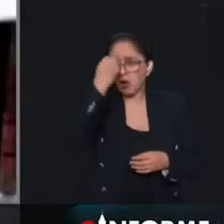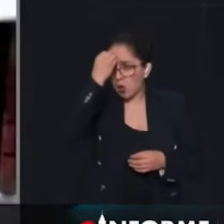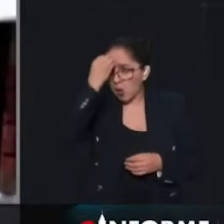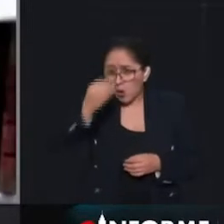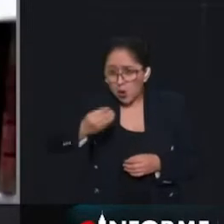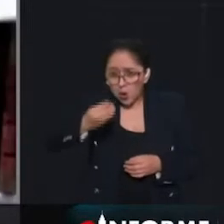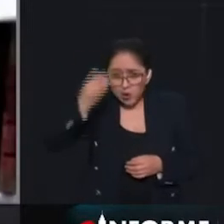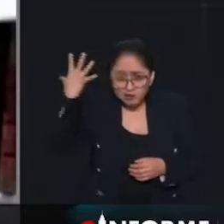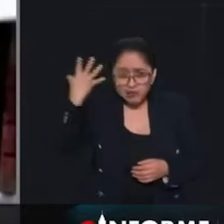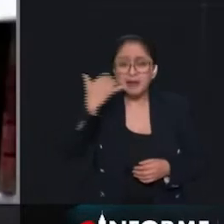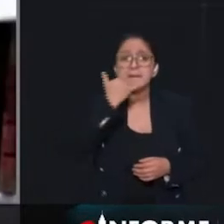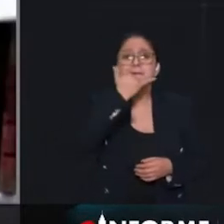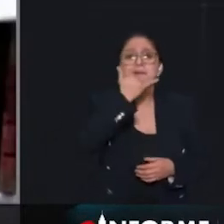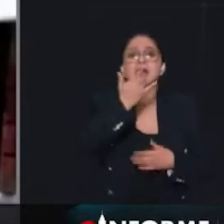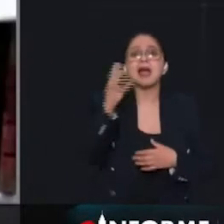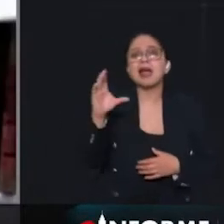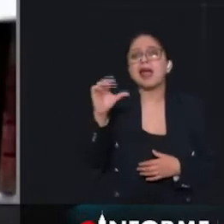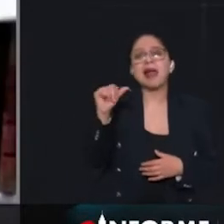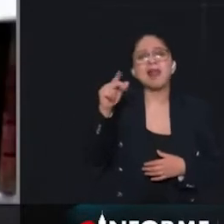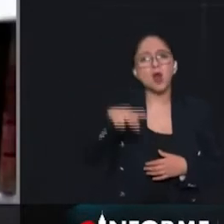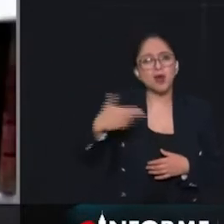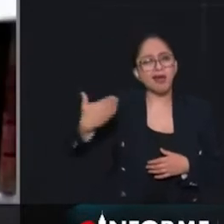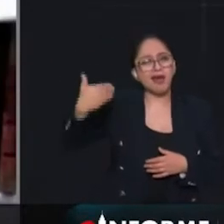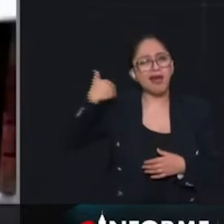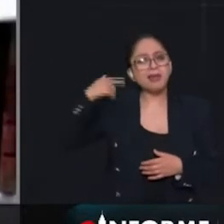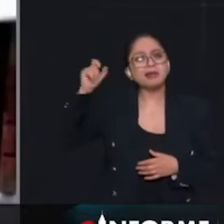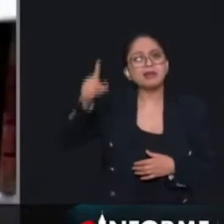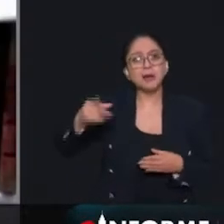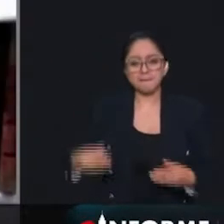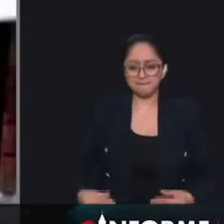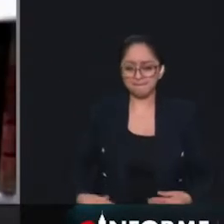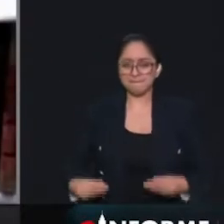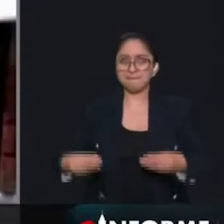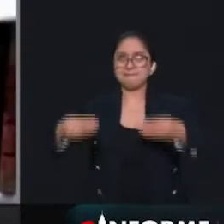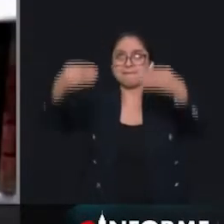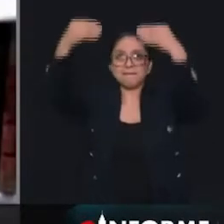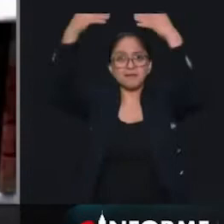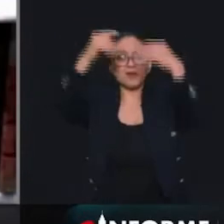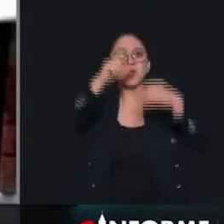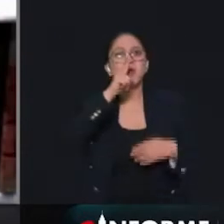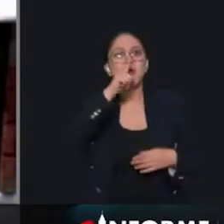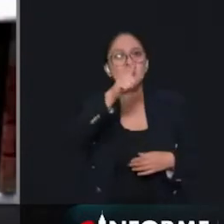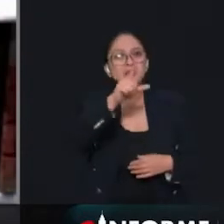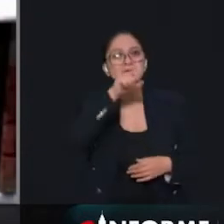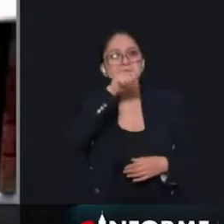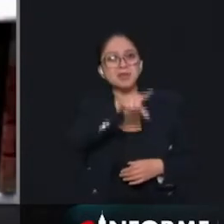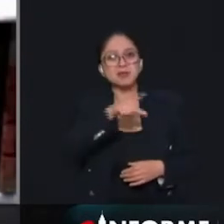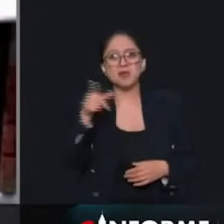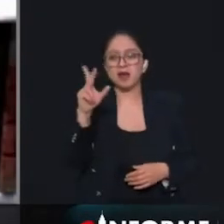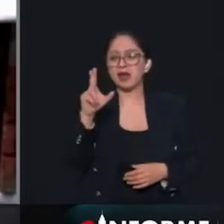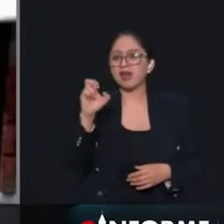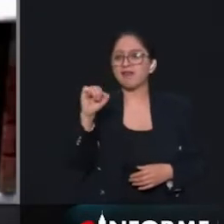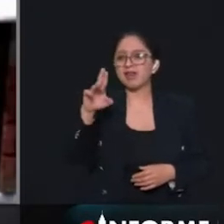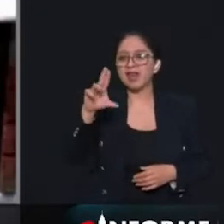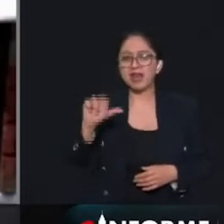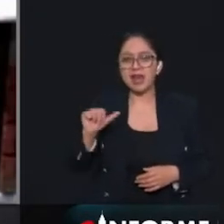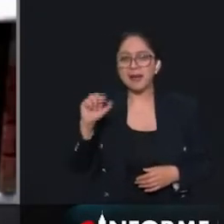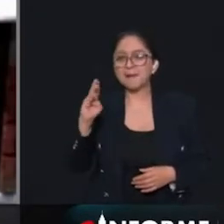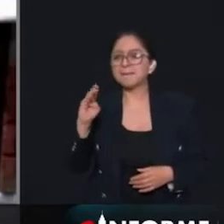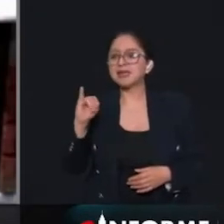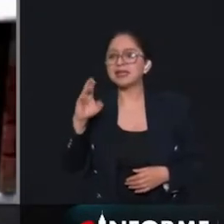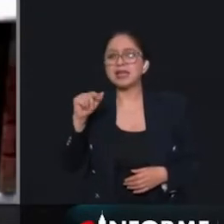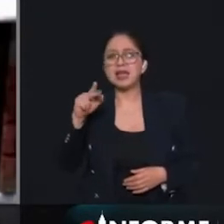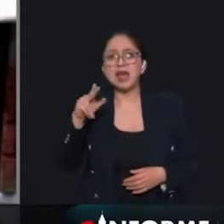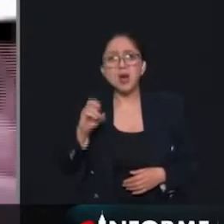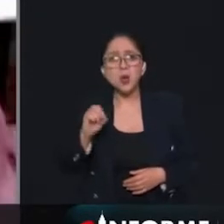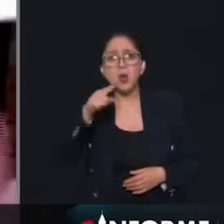Calderón también se dio el caso de la Estela de Luz y de la refinería Bicentenario, de la cual solo se construyó una